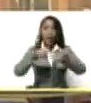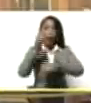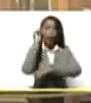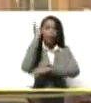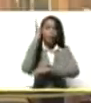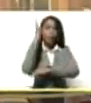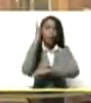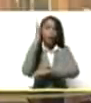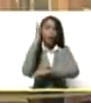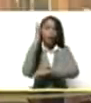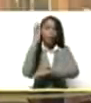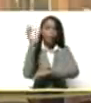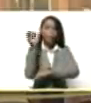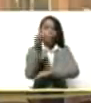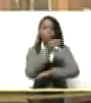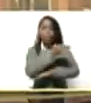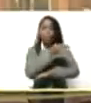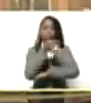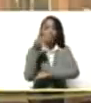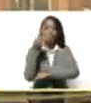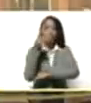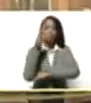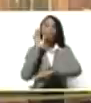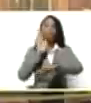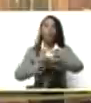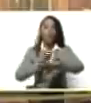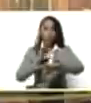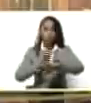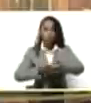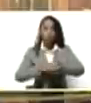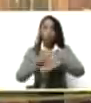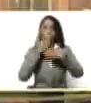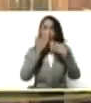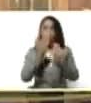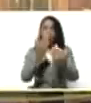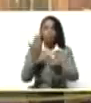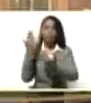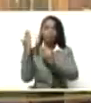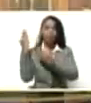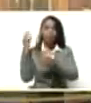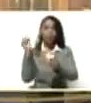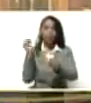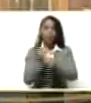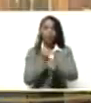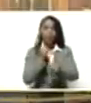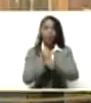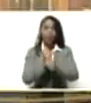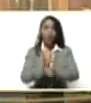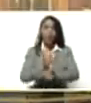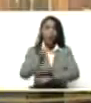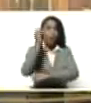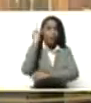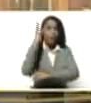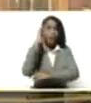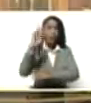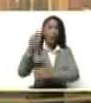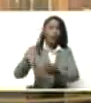que el gobierno de los eeuu se había comprometido con la oposición